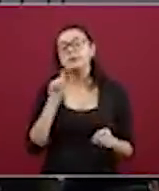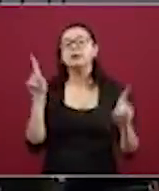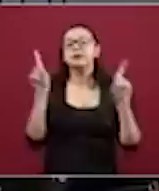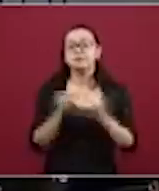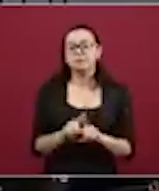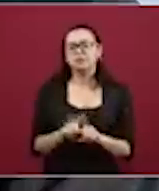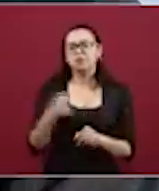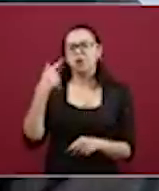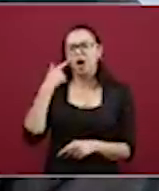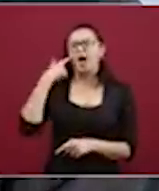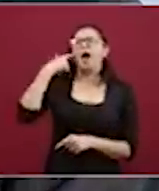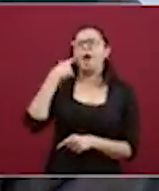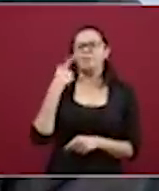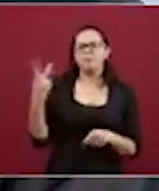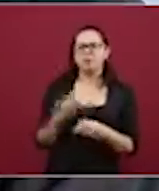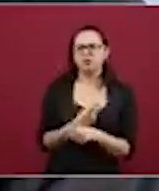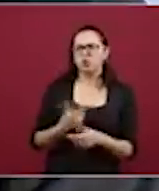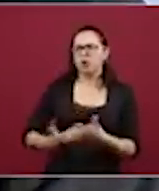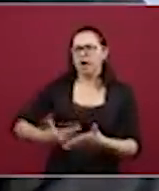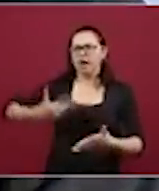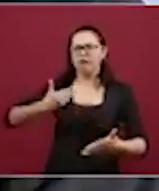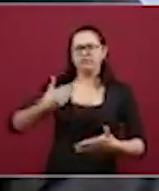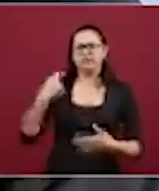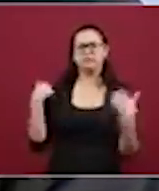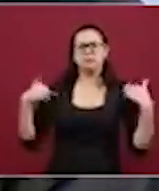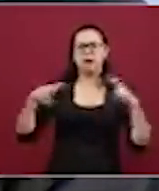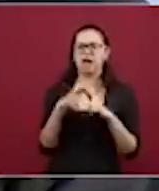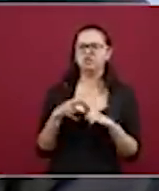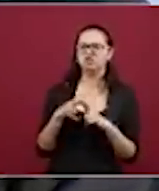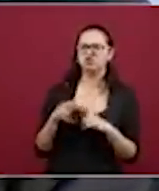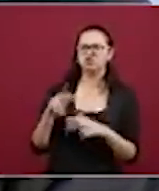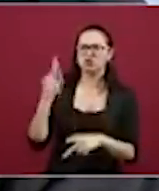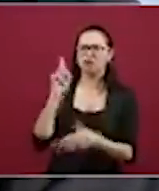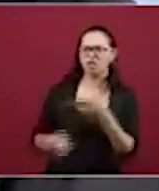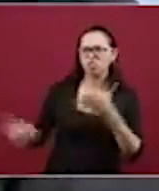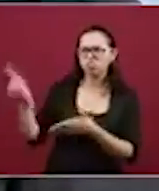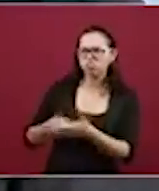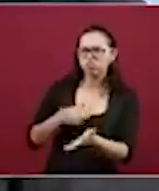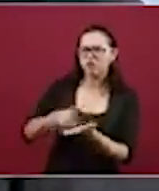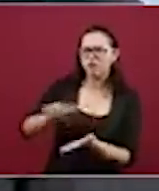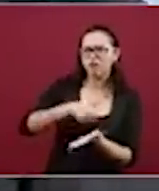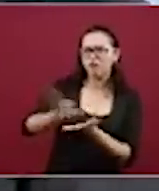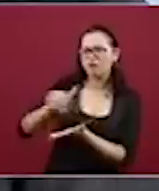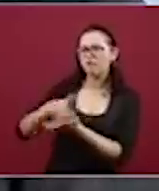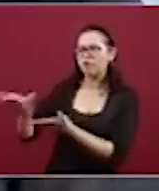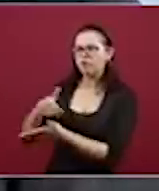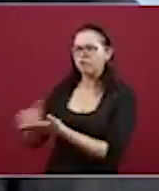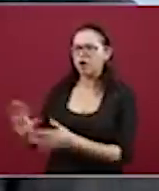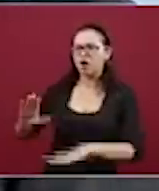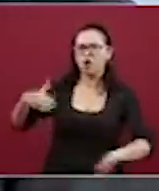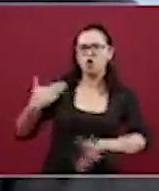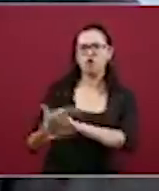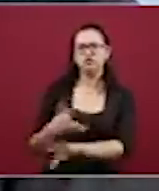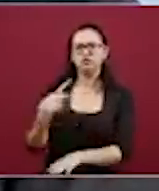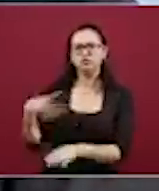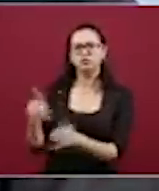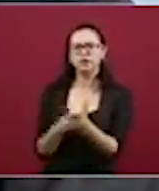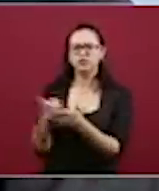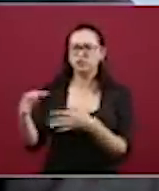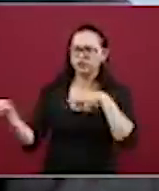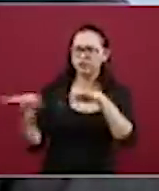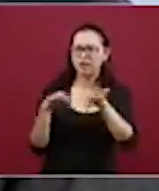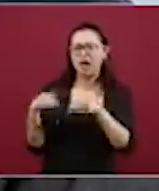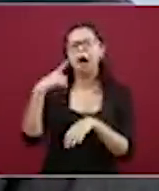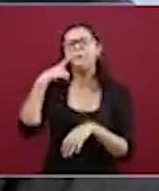raíz de la reforma educativa y la eliminación de las sanciones contrarias a derechos laborales.